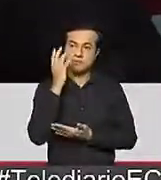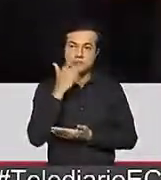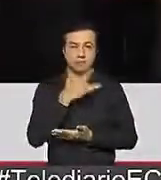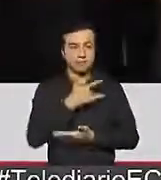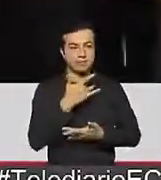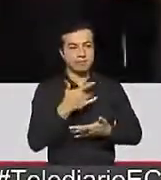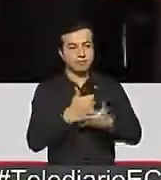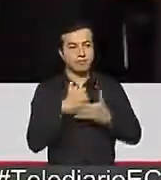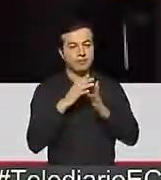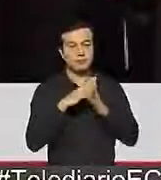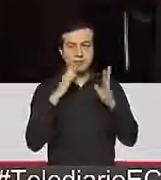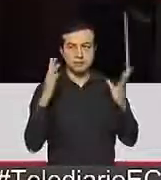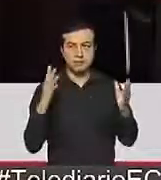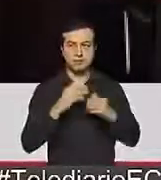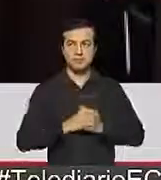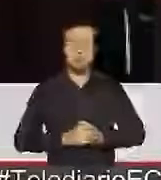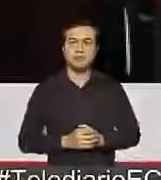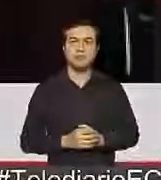nosotros.